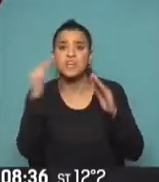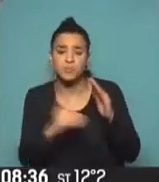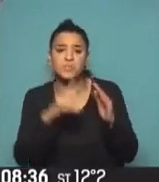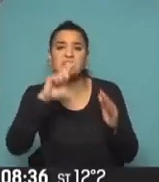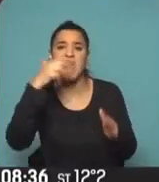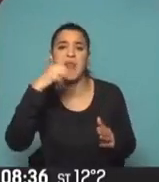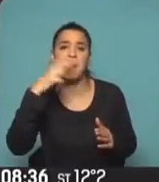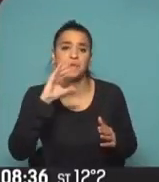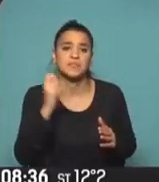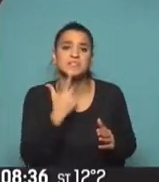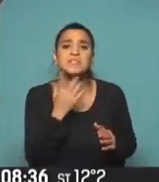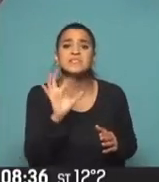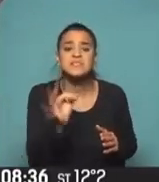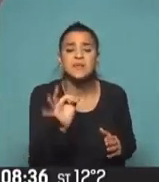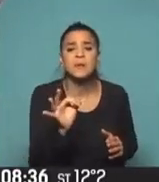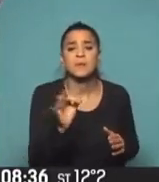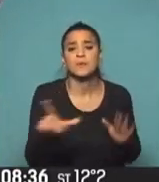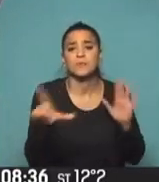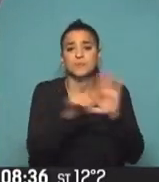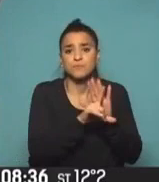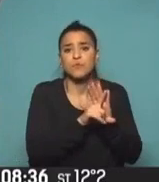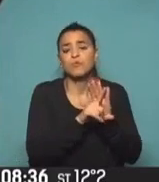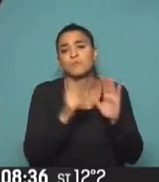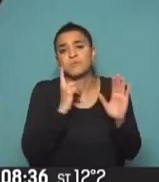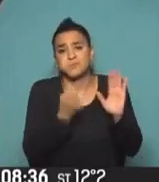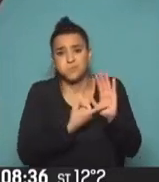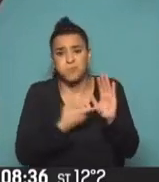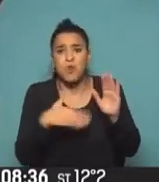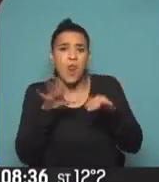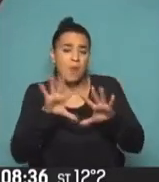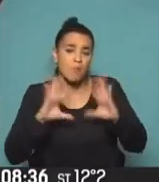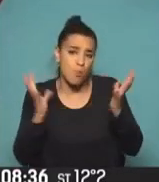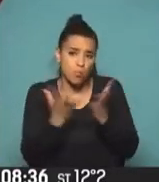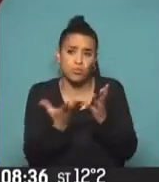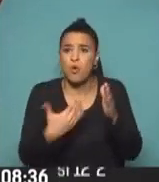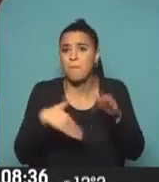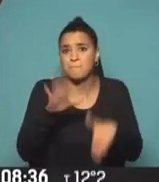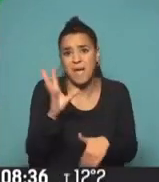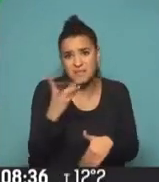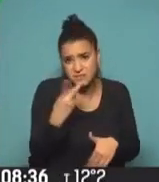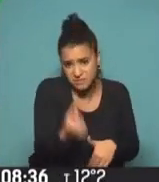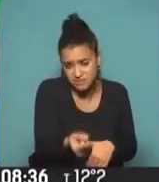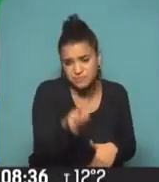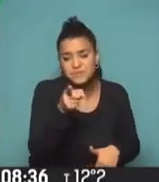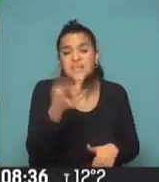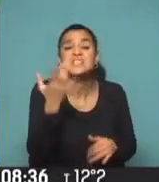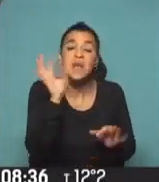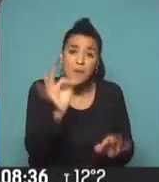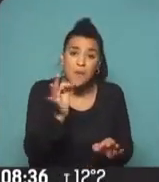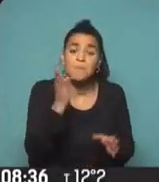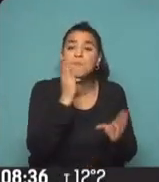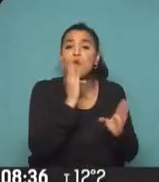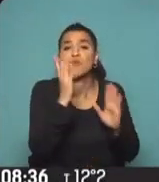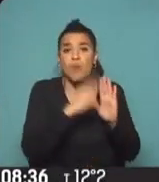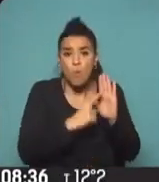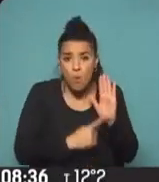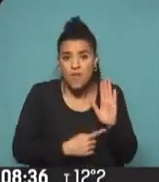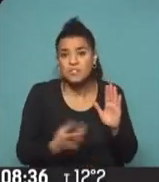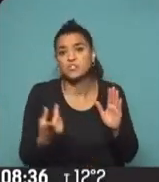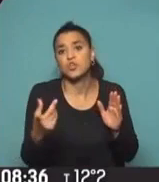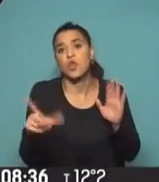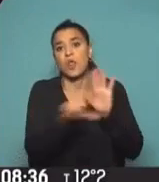que es la sustancia ilegal más consumida en todo el mundo entonces sabemos que hay una regulación que es ilegal que está